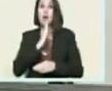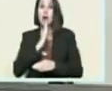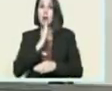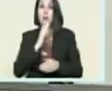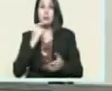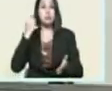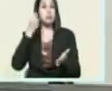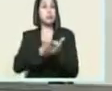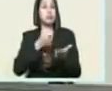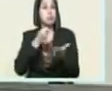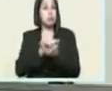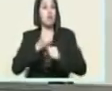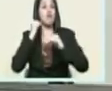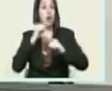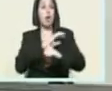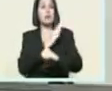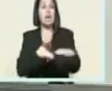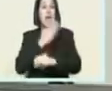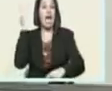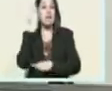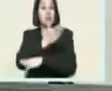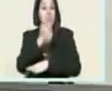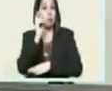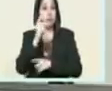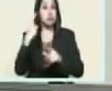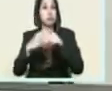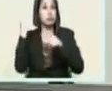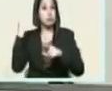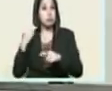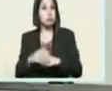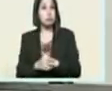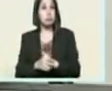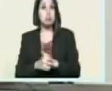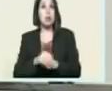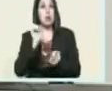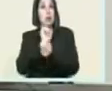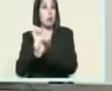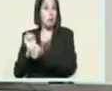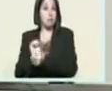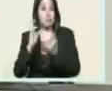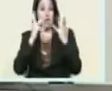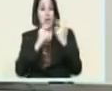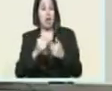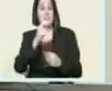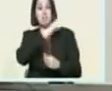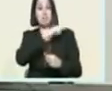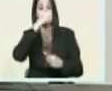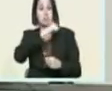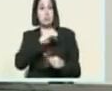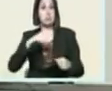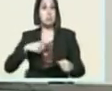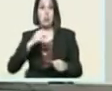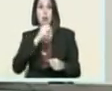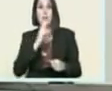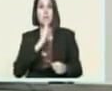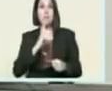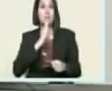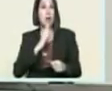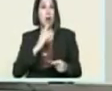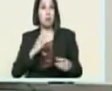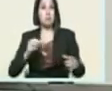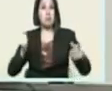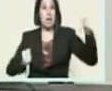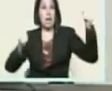organismos, mano dura y castigos ejemplares. Hemos capturado a gerentes de bancos privados